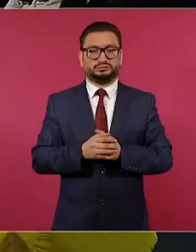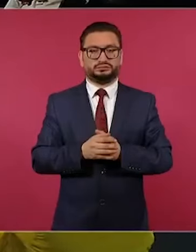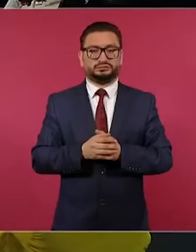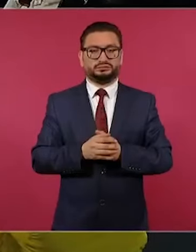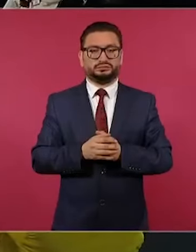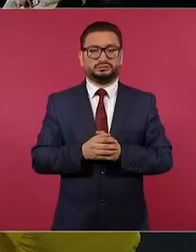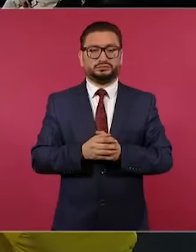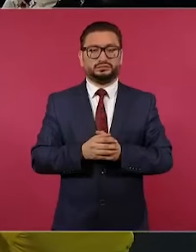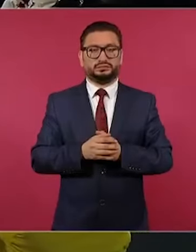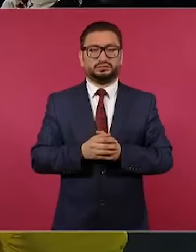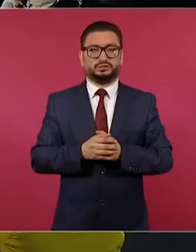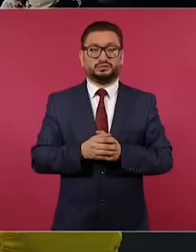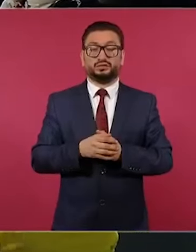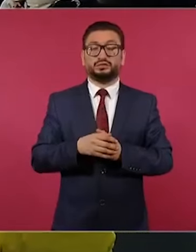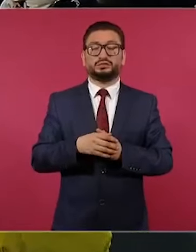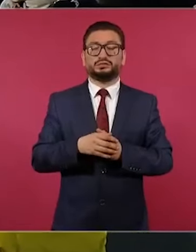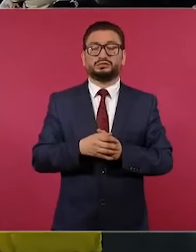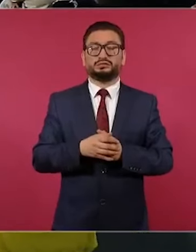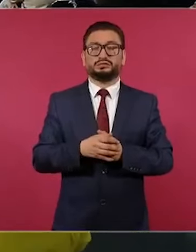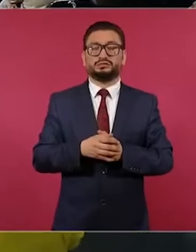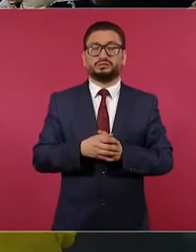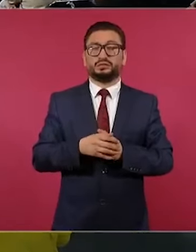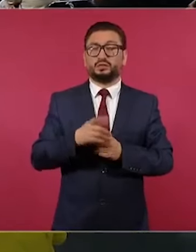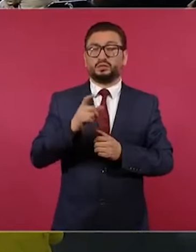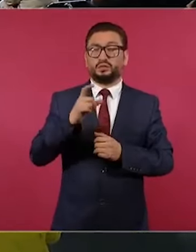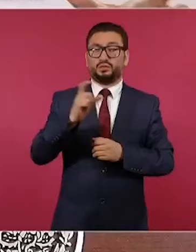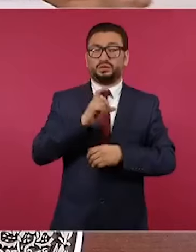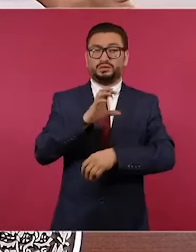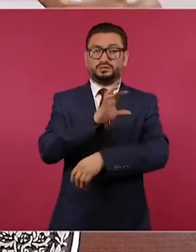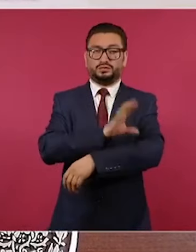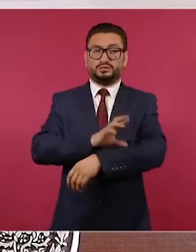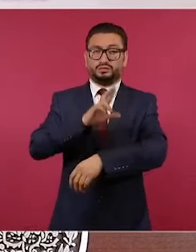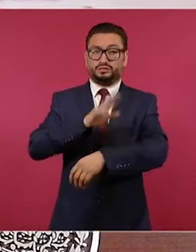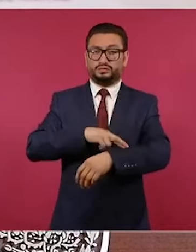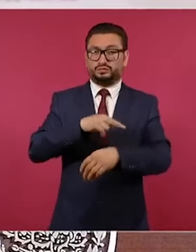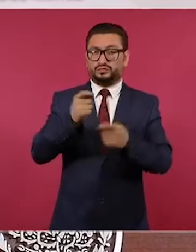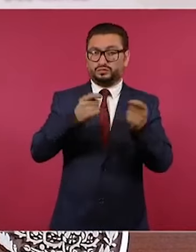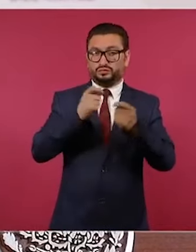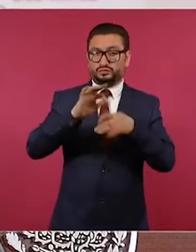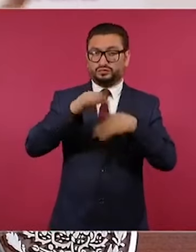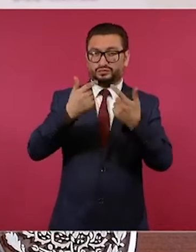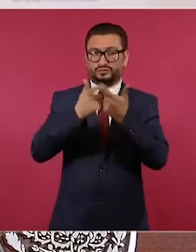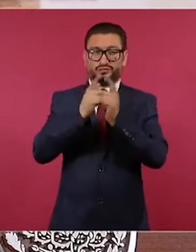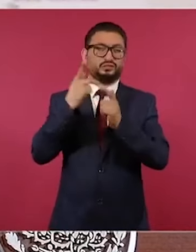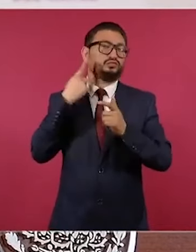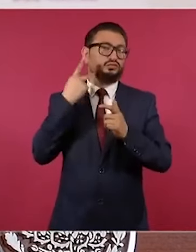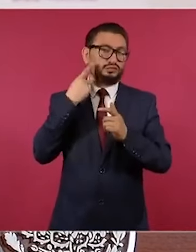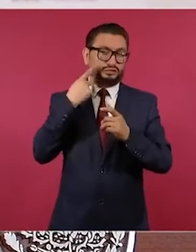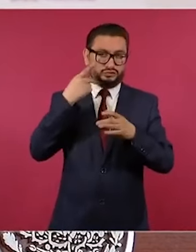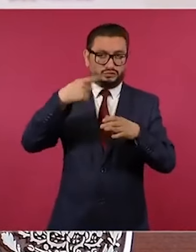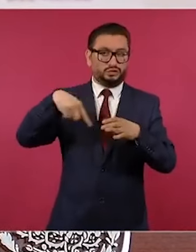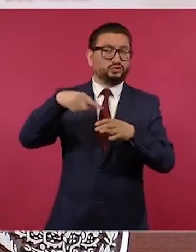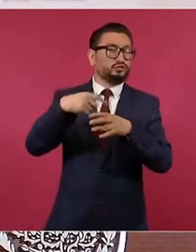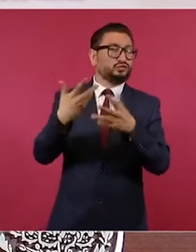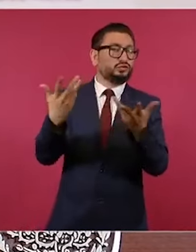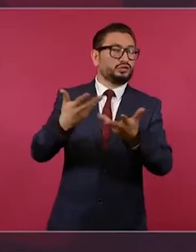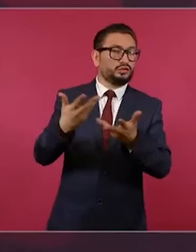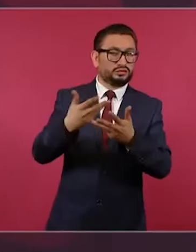todo lo que significó la coordinación del bloque conservador,